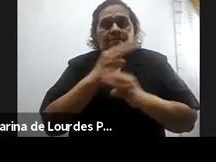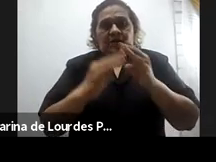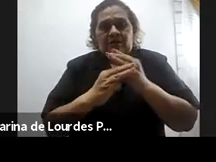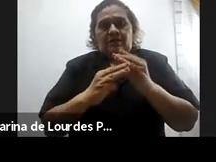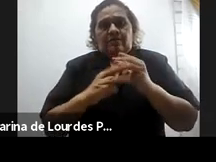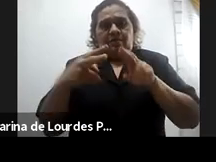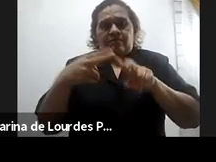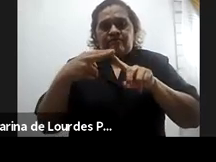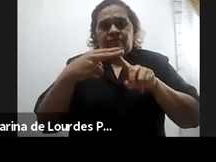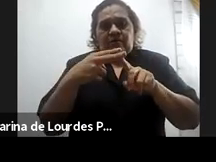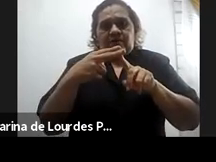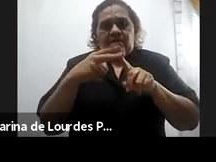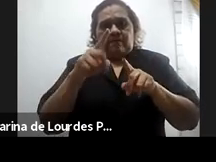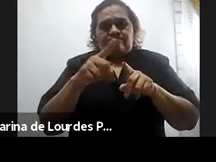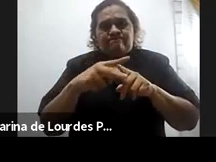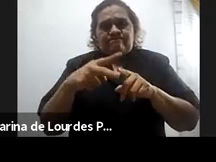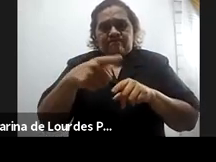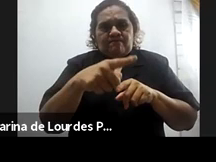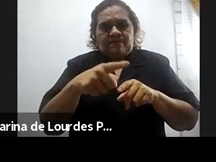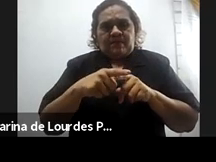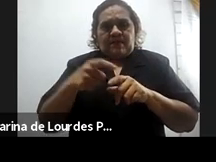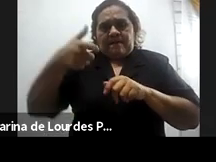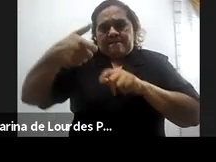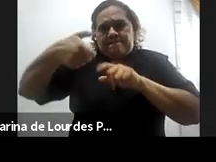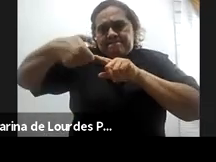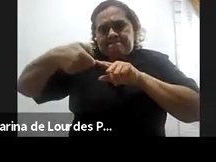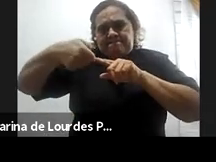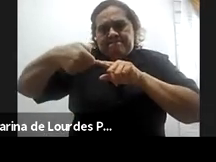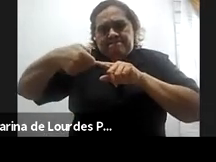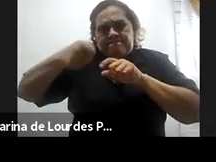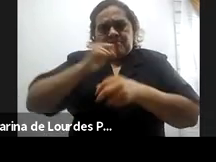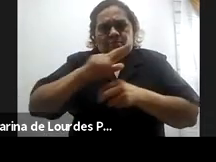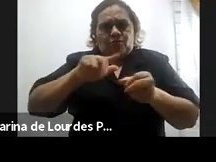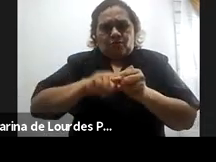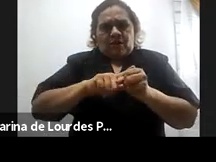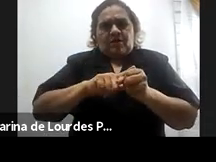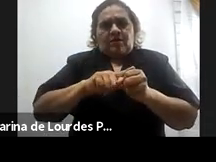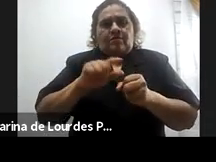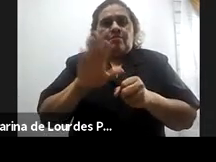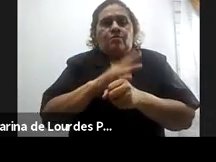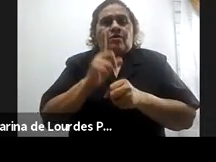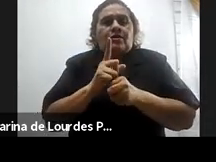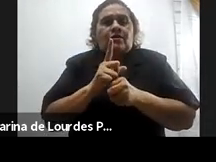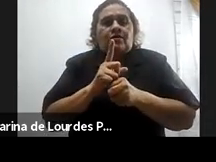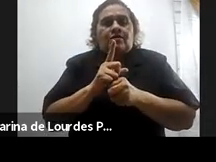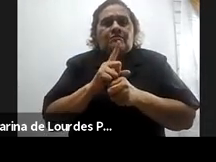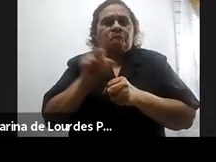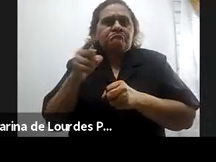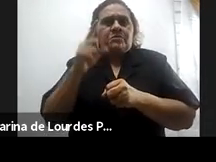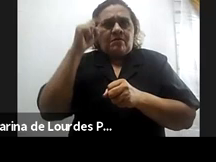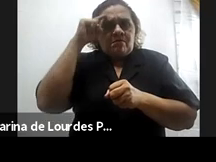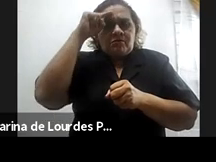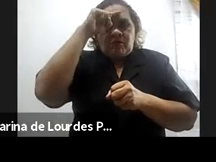uñas? La pinza, ¿no? Esta que les pongo aquí en verde, la pinza normal de corte de uñas, porque será muy difícil que